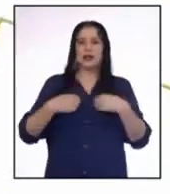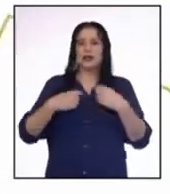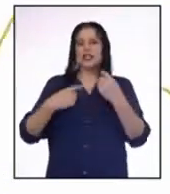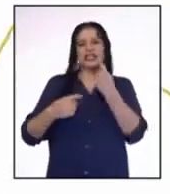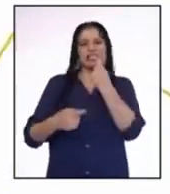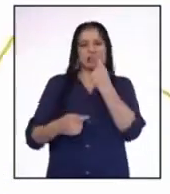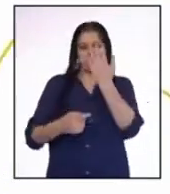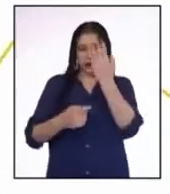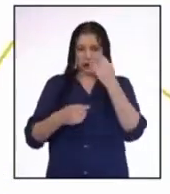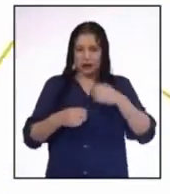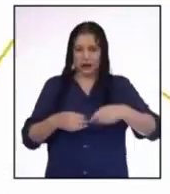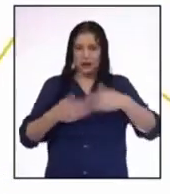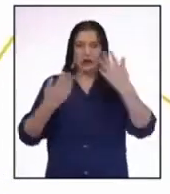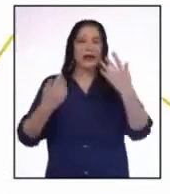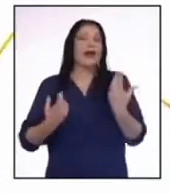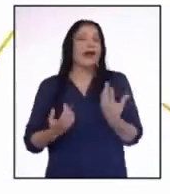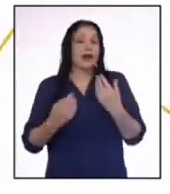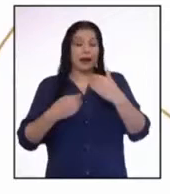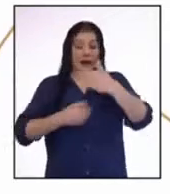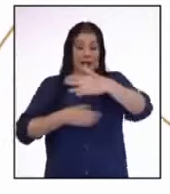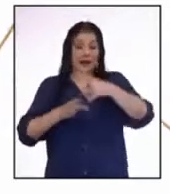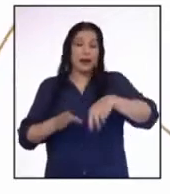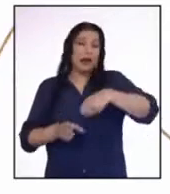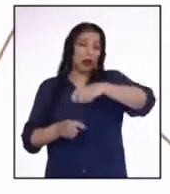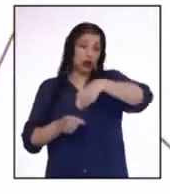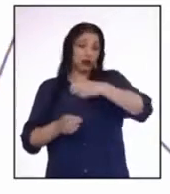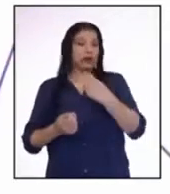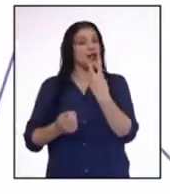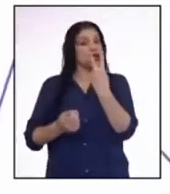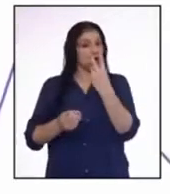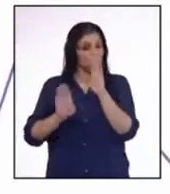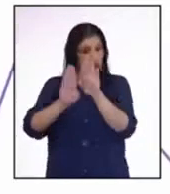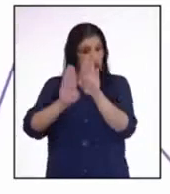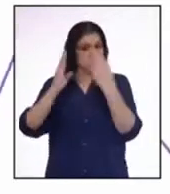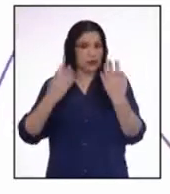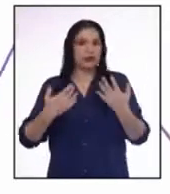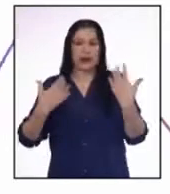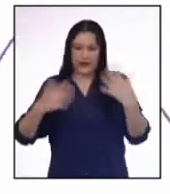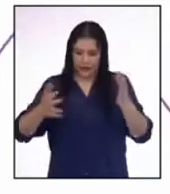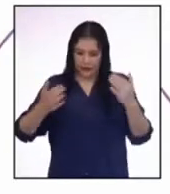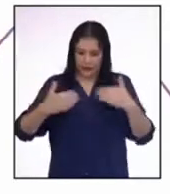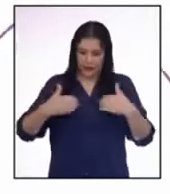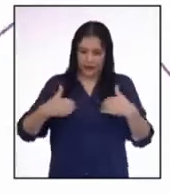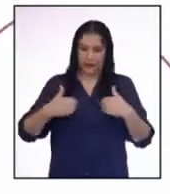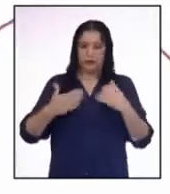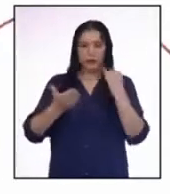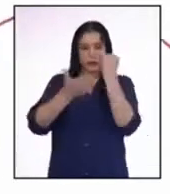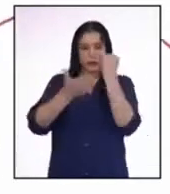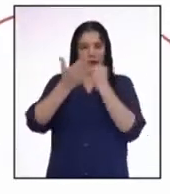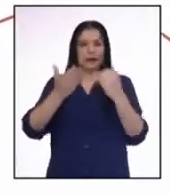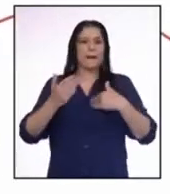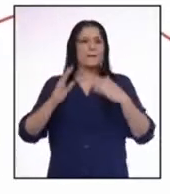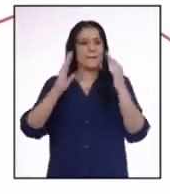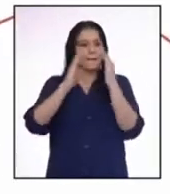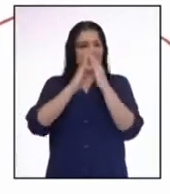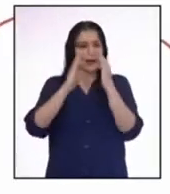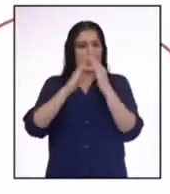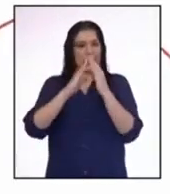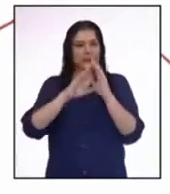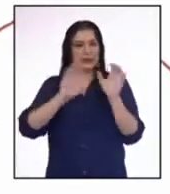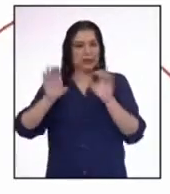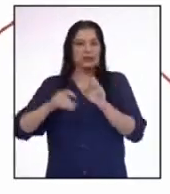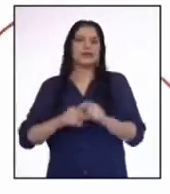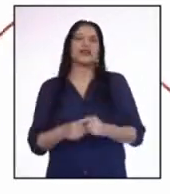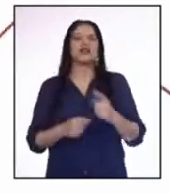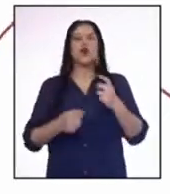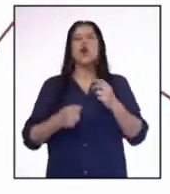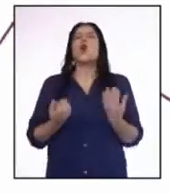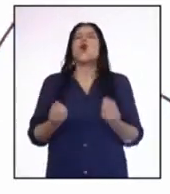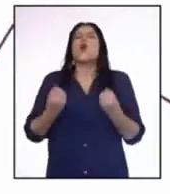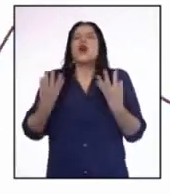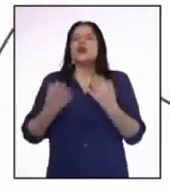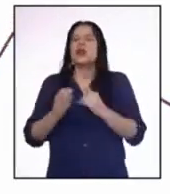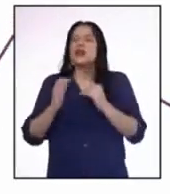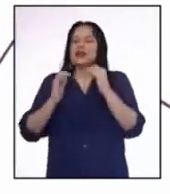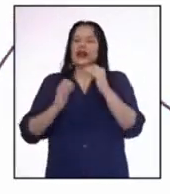caso de la cocina presenta 2 puertas. Entonces ya tenemos el plano de nuestra casa elaborado a escala 1 a